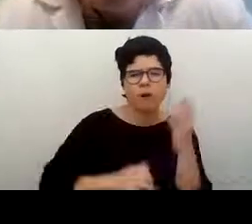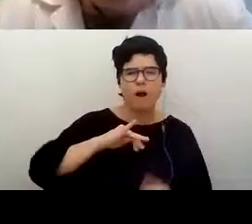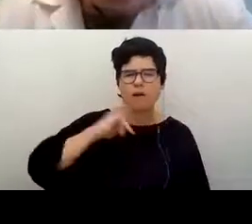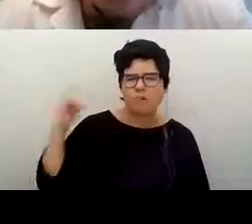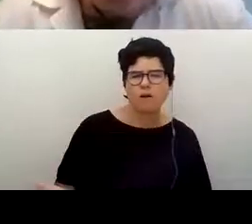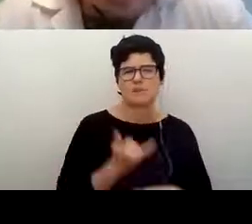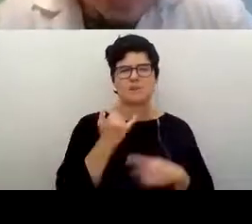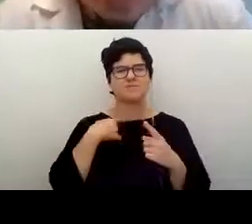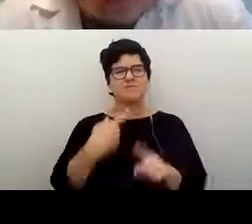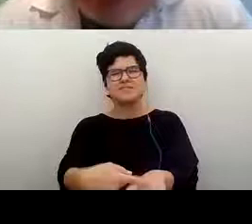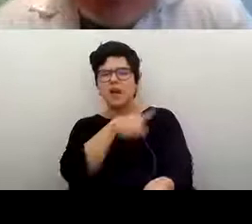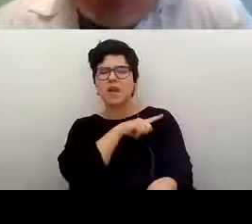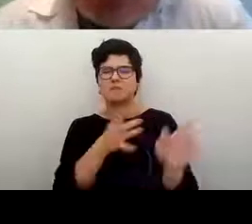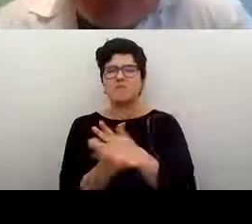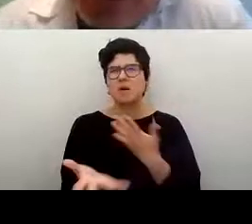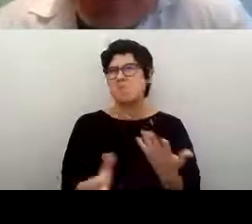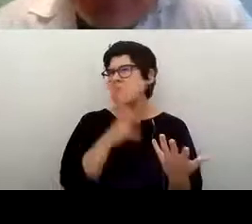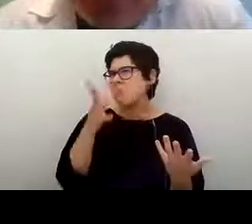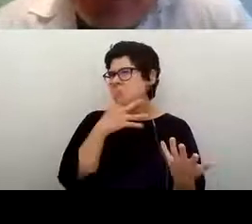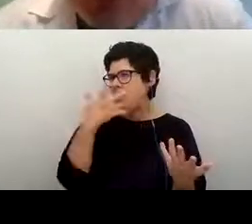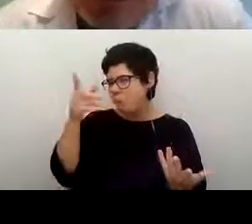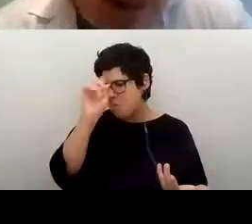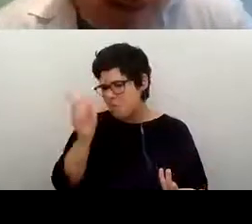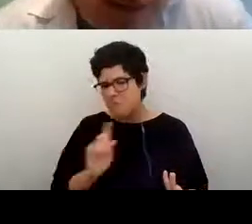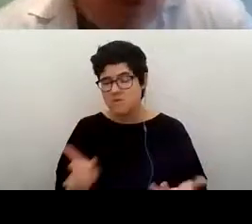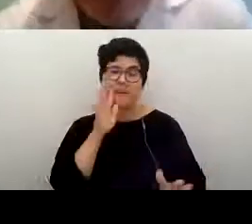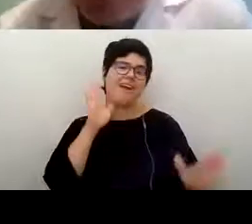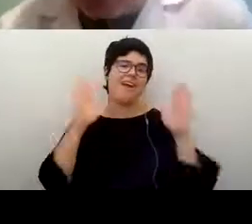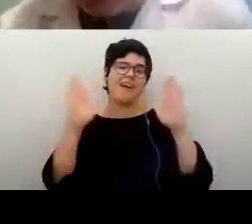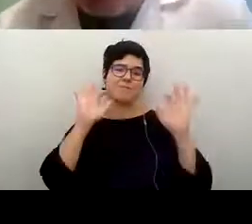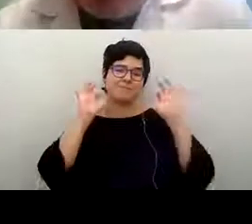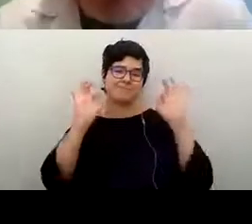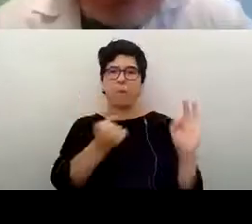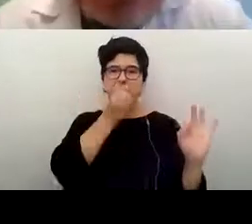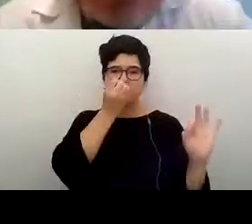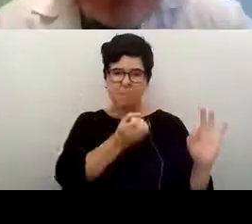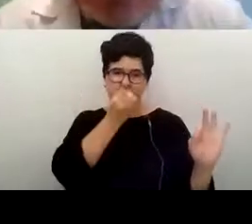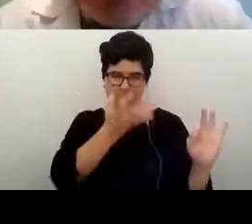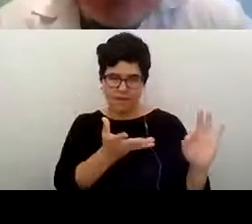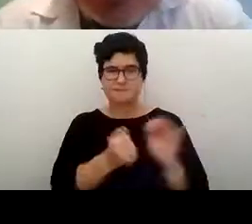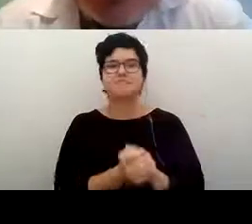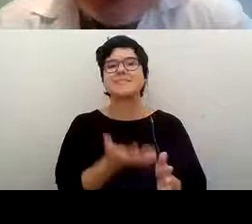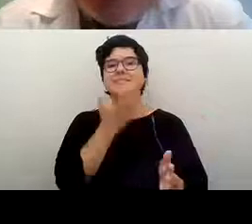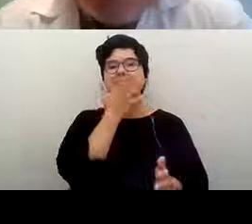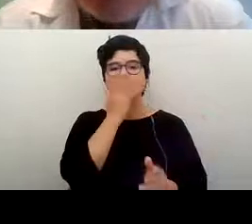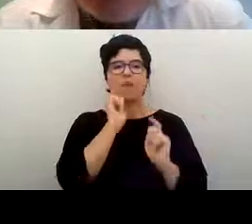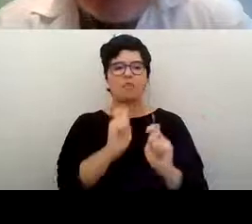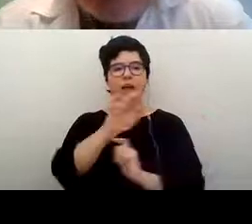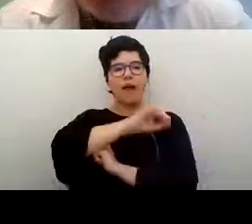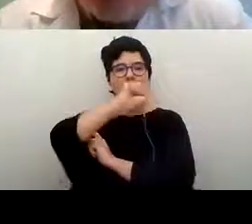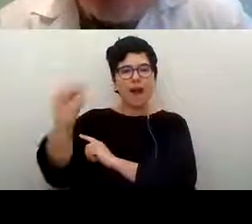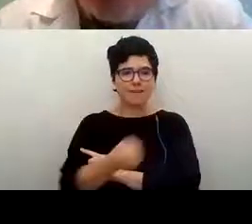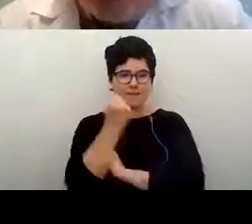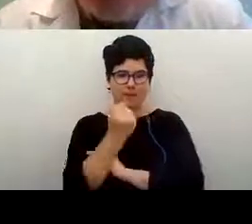poco explicable que padecemos en esta época del año y que veréis por las siguientes diapositivas que